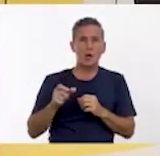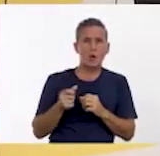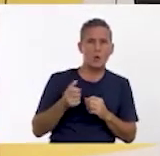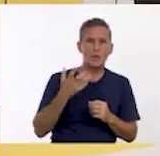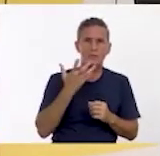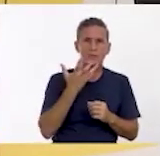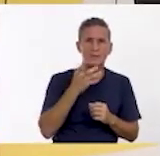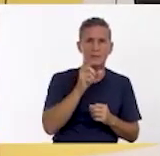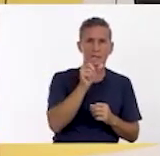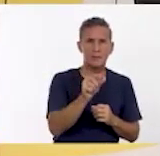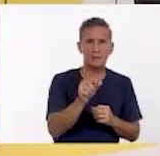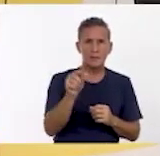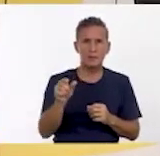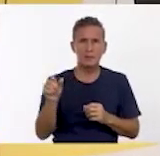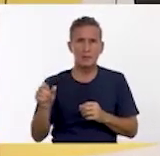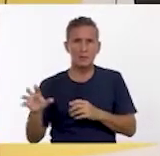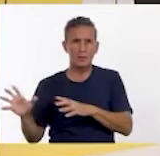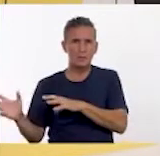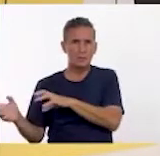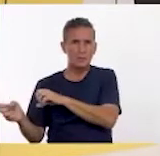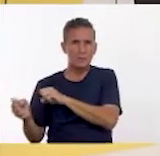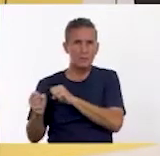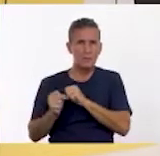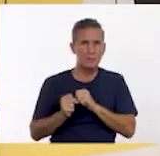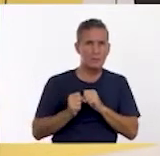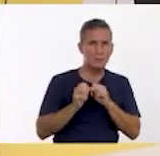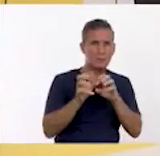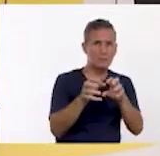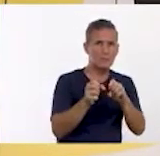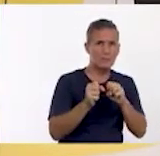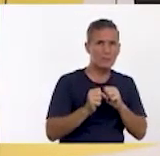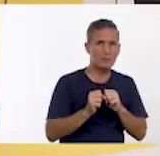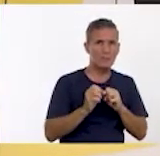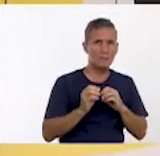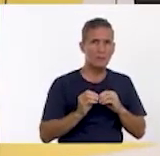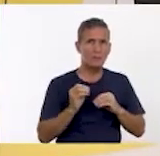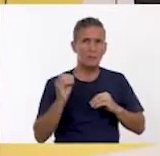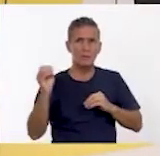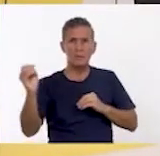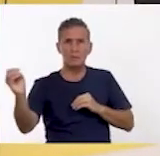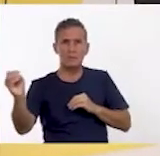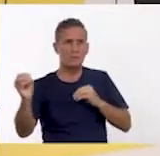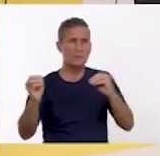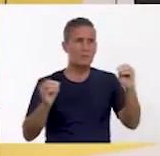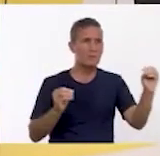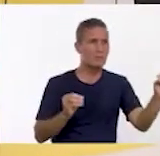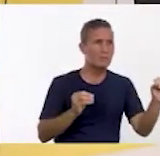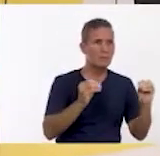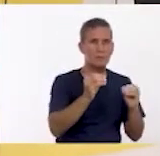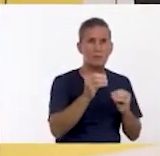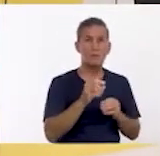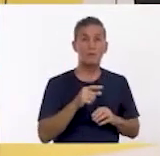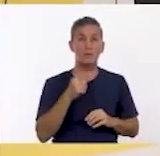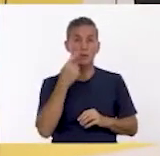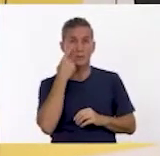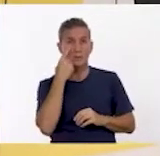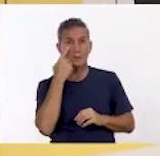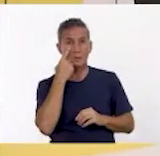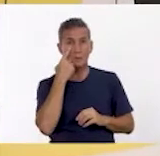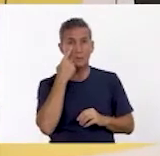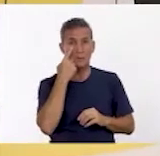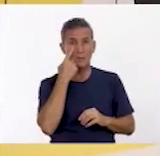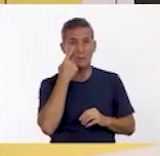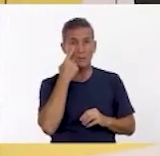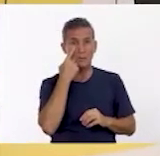destacar la trata de personas, porque estamos llamados ahí al enfoque de género, que ahí se ve muy presente. Educación nos está llamando al enfoque de género. Y ahí